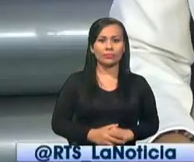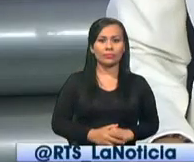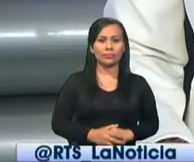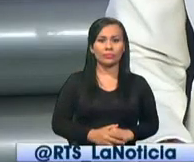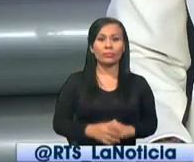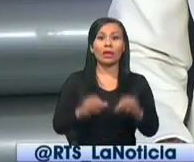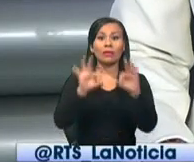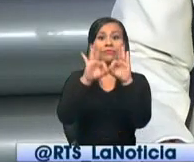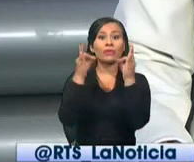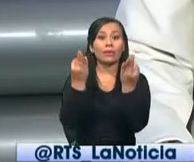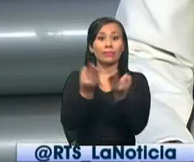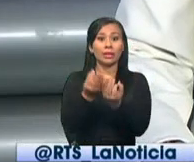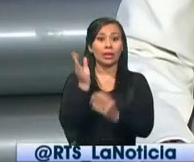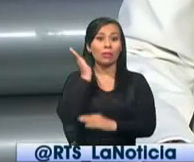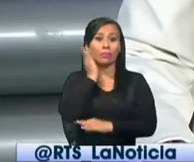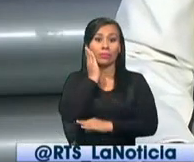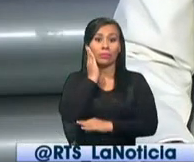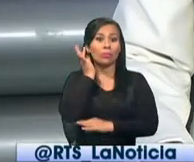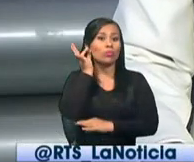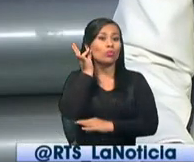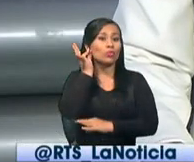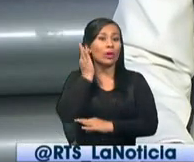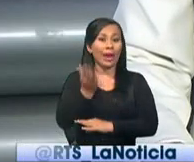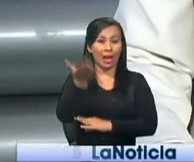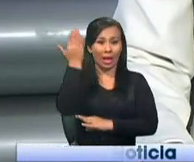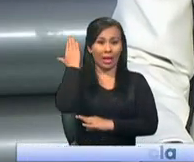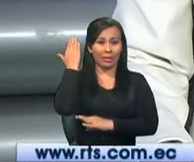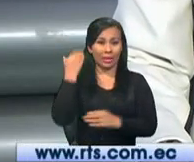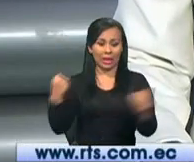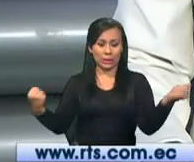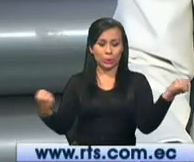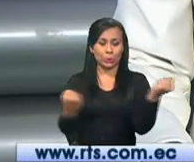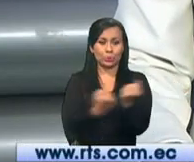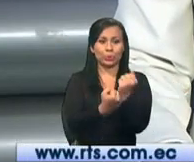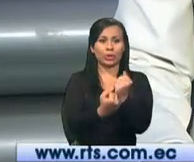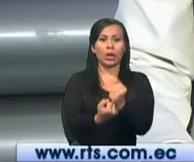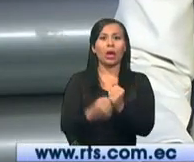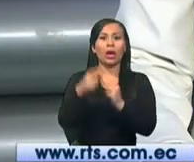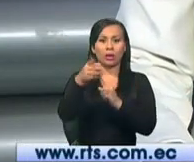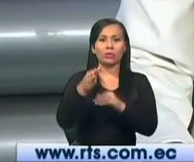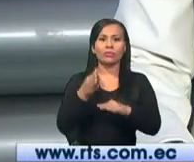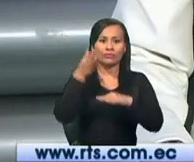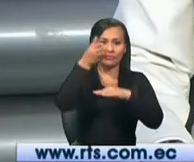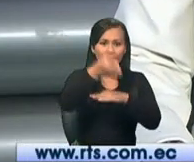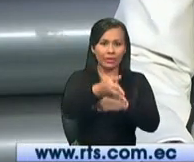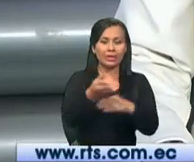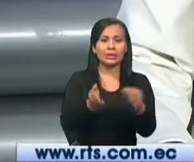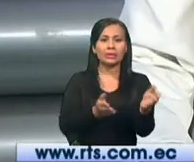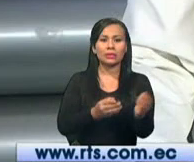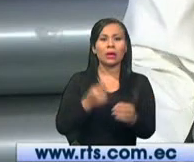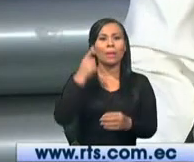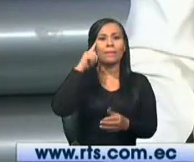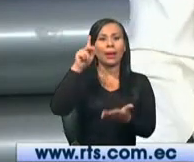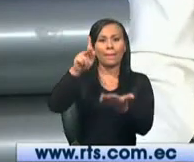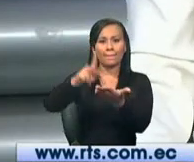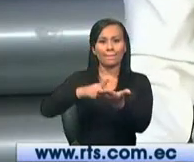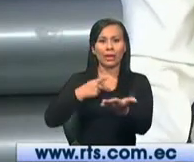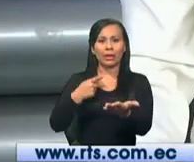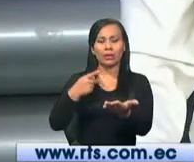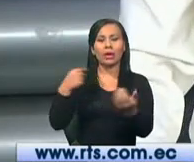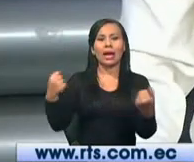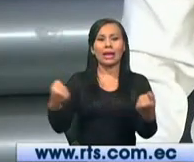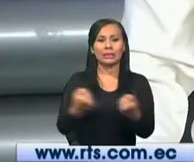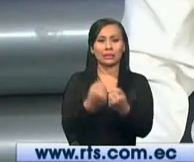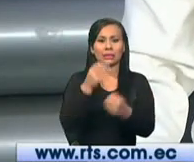La familia de una joven madre que murió atropellada la semana anterior acudió a las oficinas del sistema público para el pago de los accidentes de